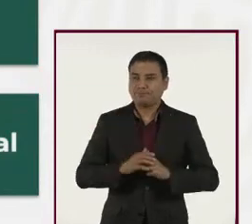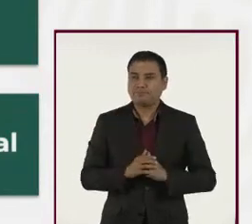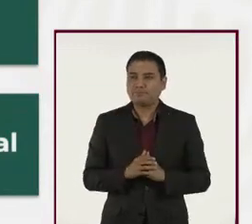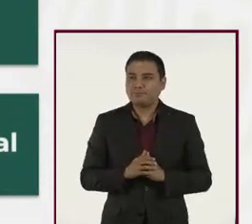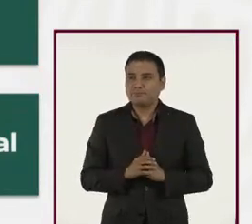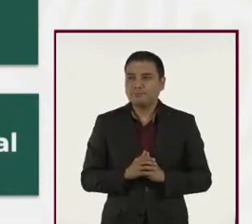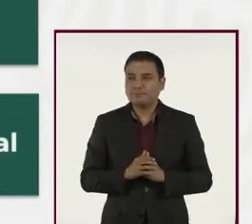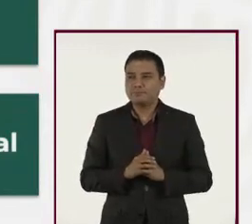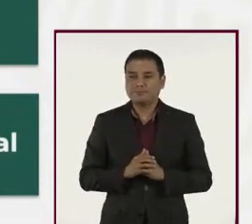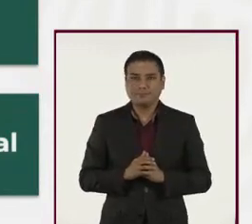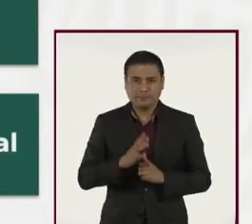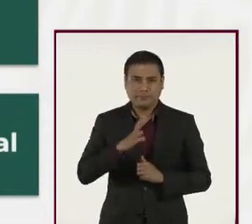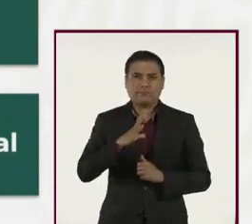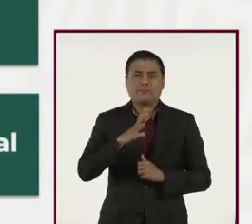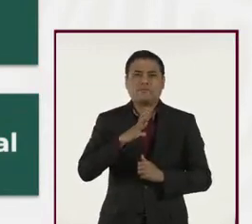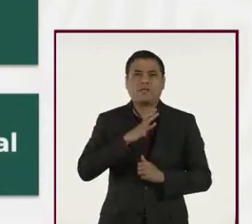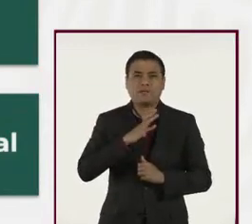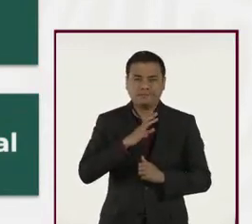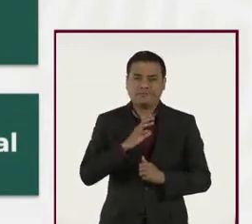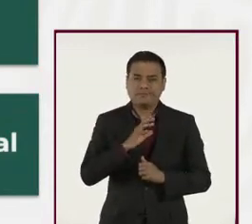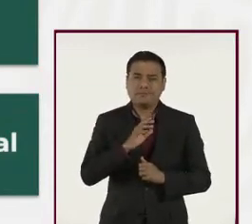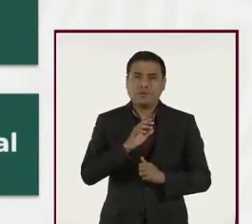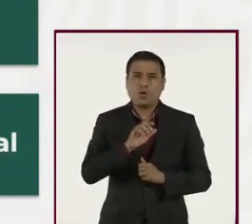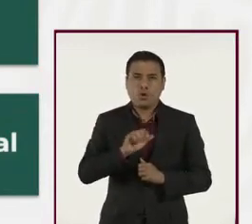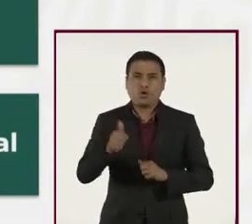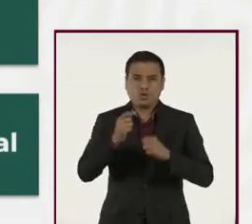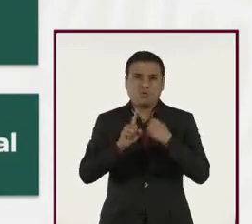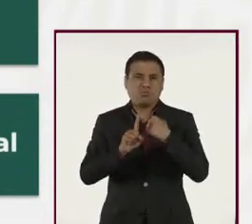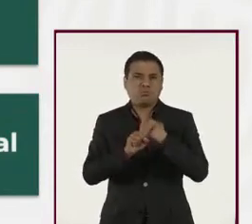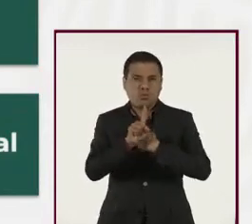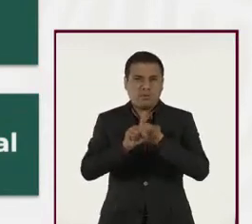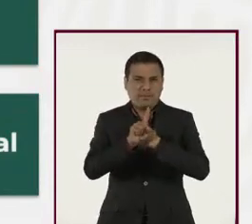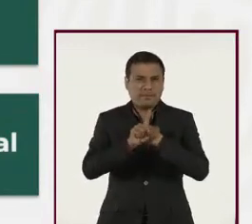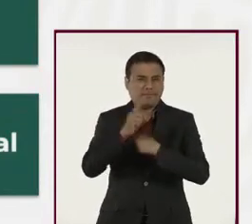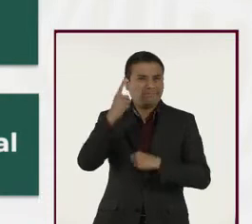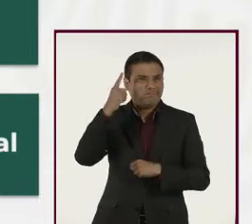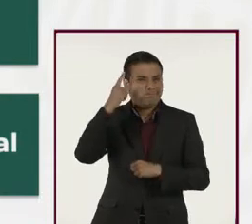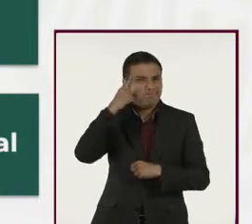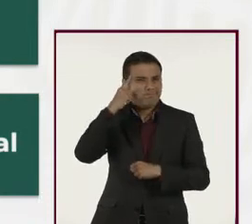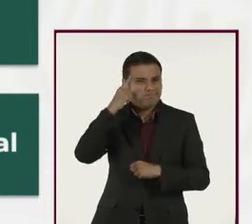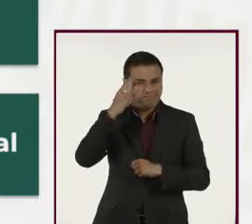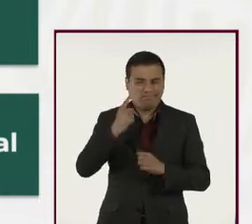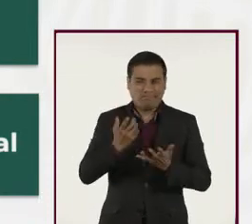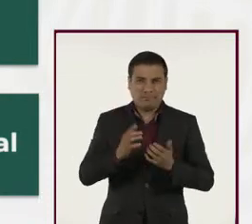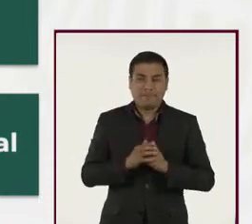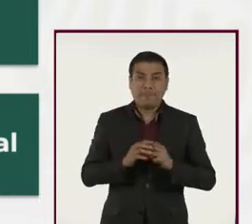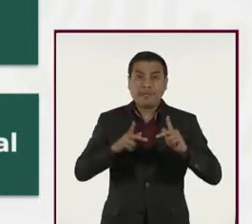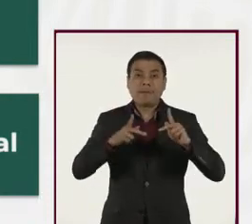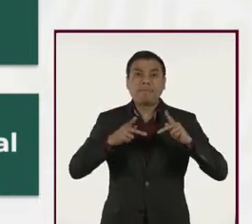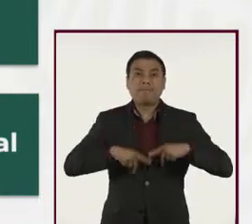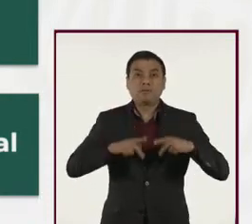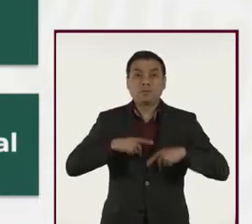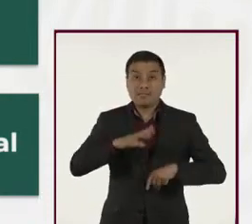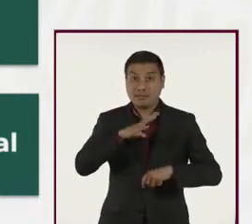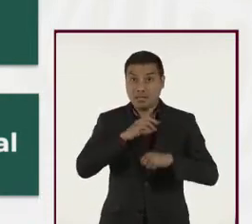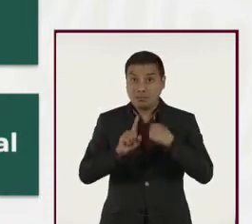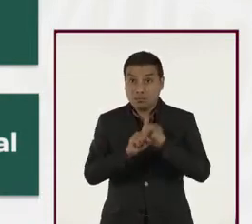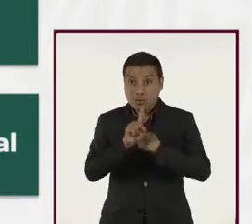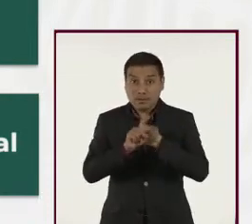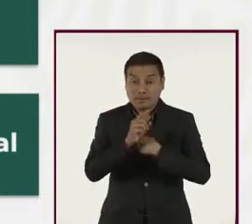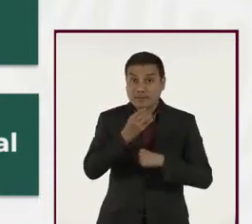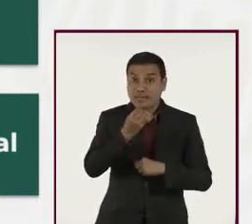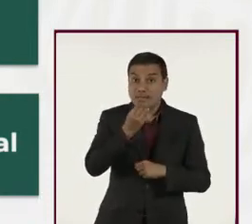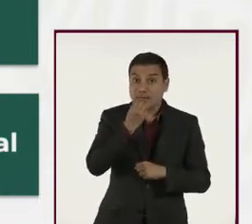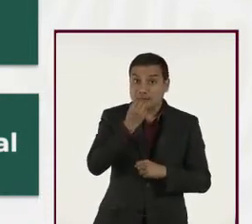otras alteraciones principalmente a nivel neuroendocrinológico. Hablamos que en estas personas con trastornos de alimentación hay un